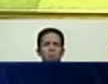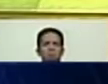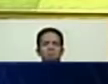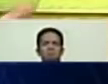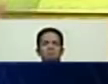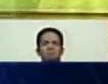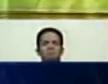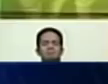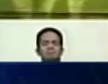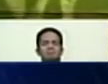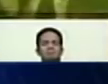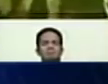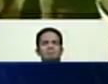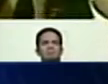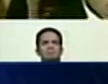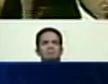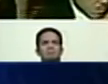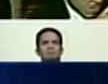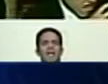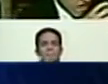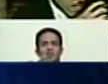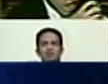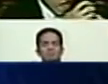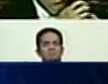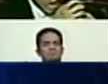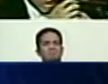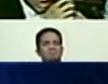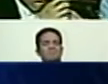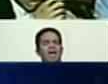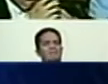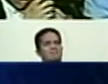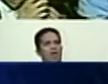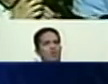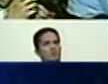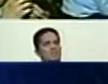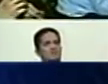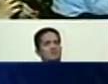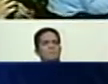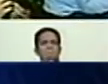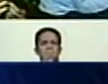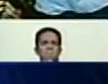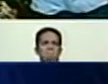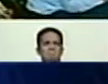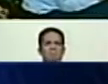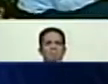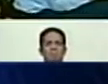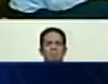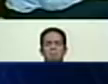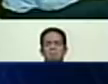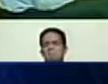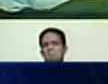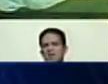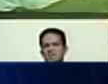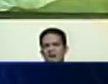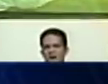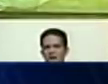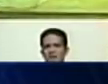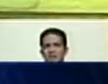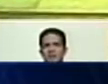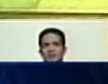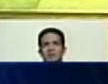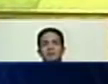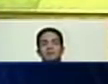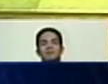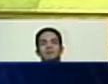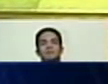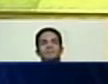erráticas o confusas, realmente, valga la redundancia, que Estados Unidos ha dado recientemente. Por eso queríamos nosotros, ustedes